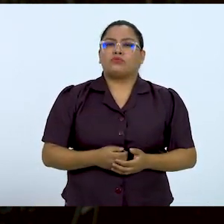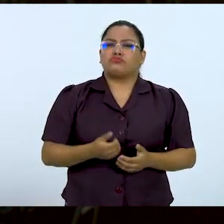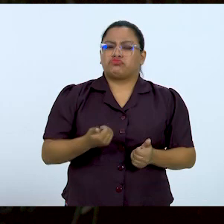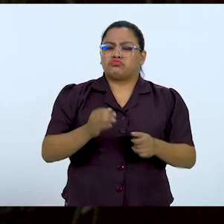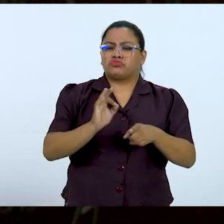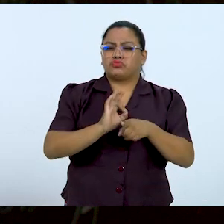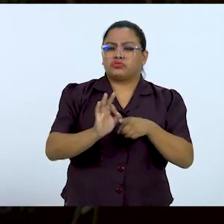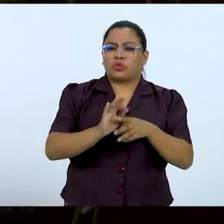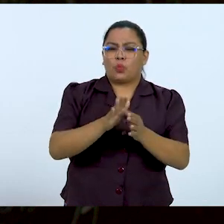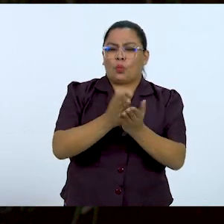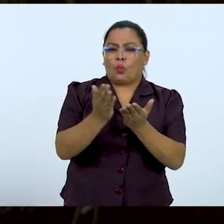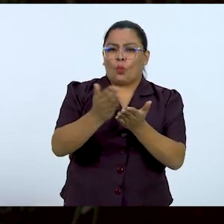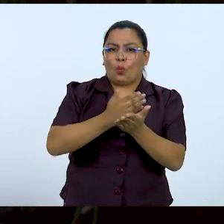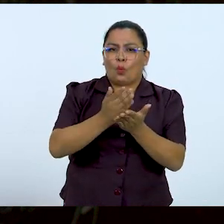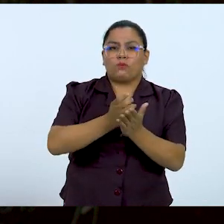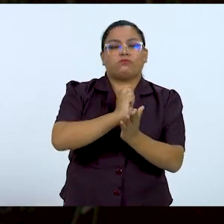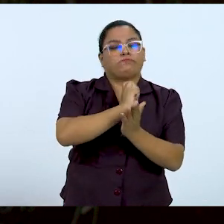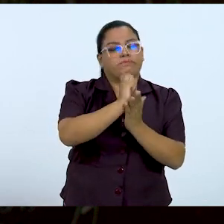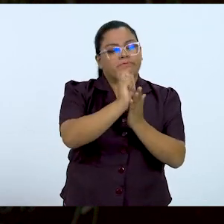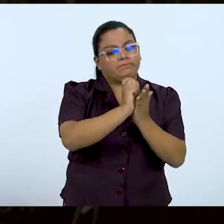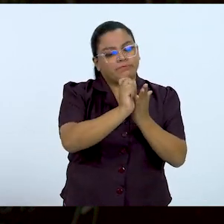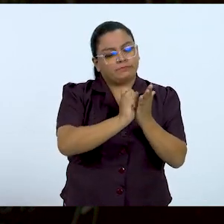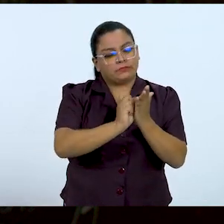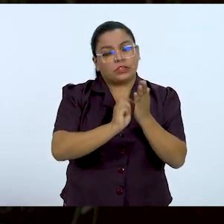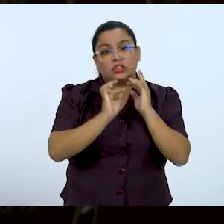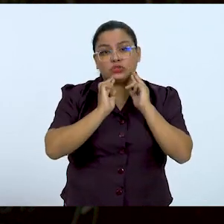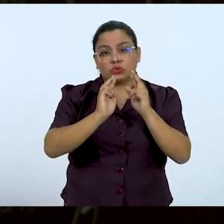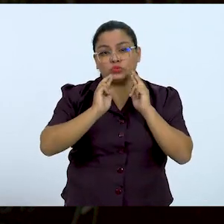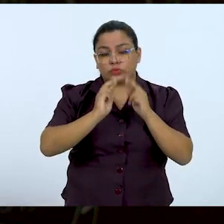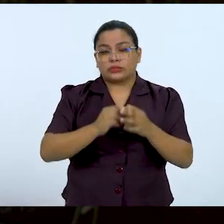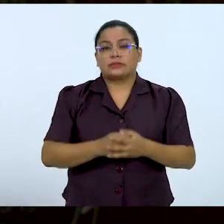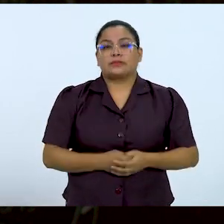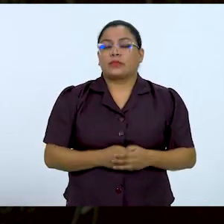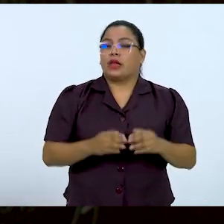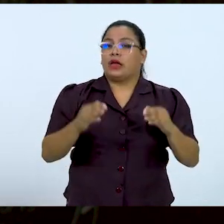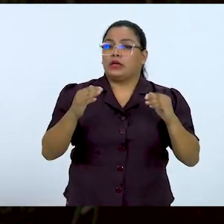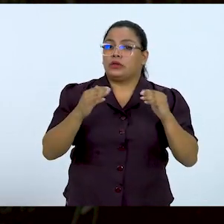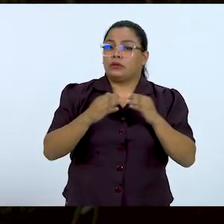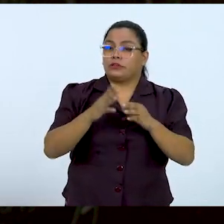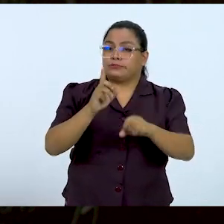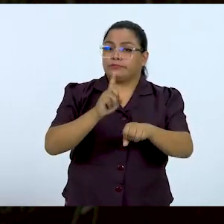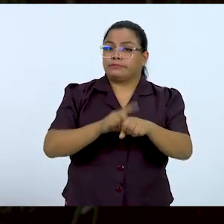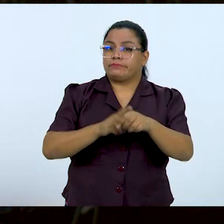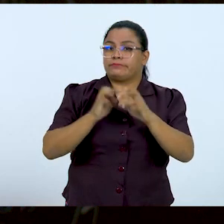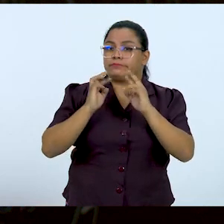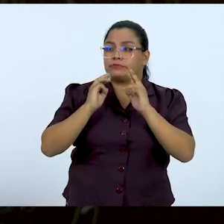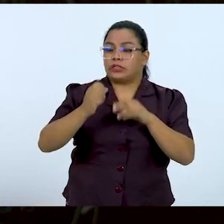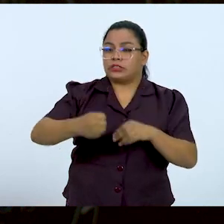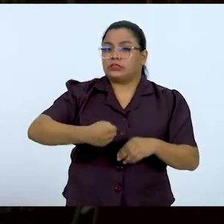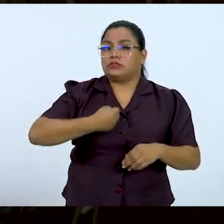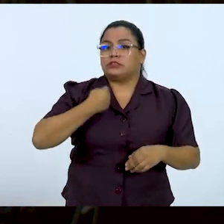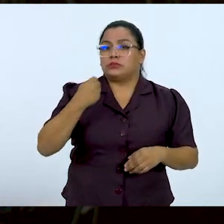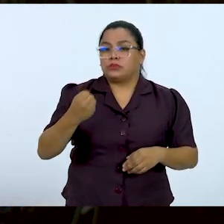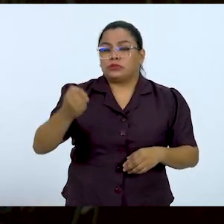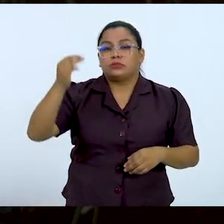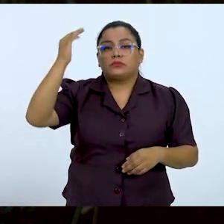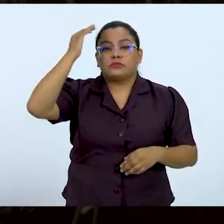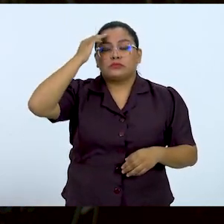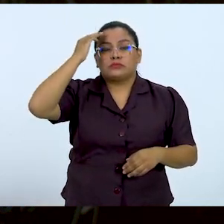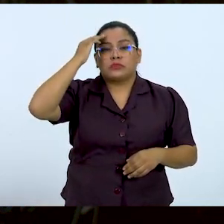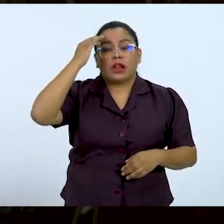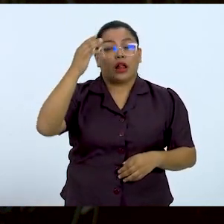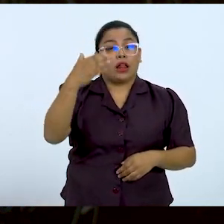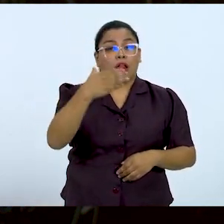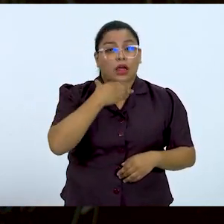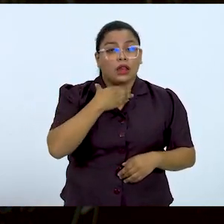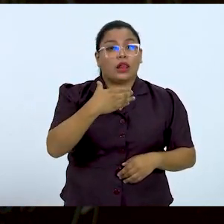mucha utilidad tener un cuaderno de apuntes donde se plasmen estas soluciones. También, al momento de resolver, es importante